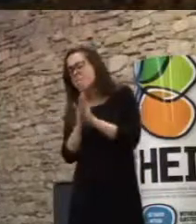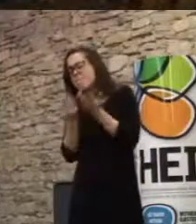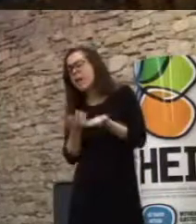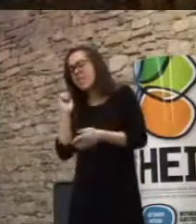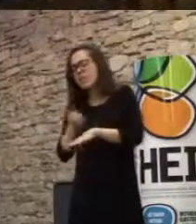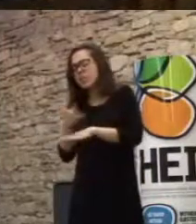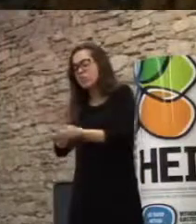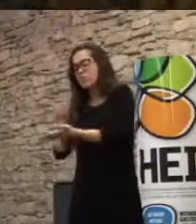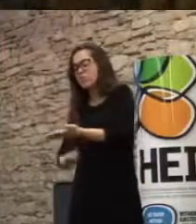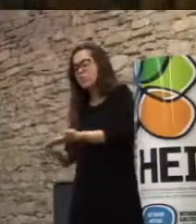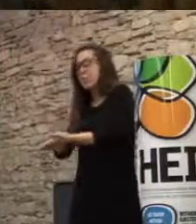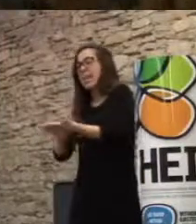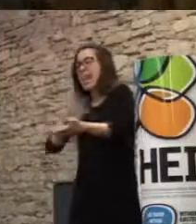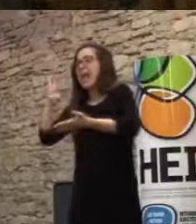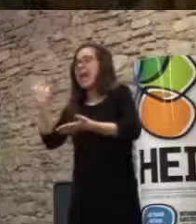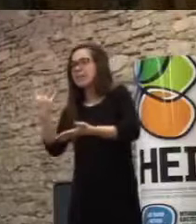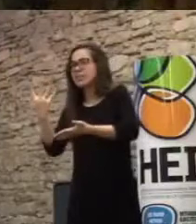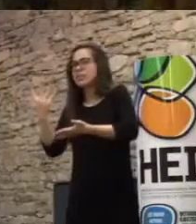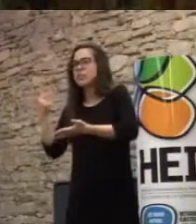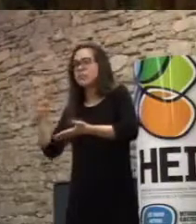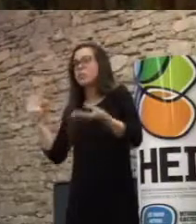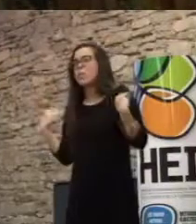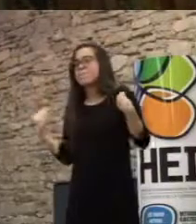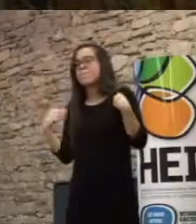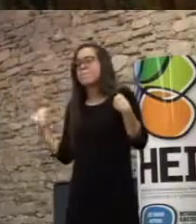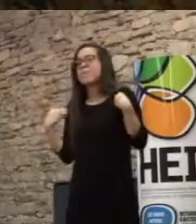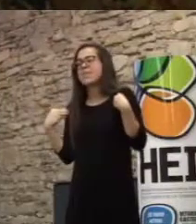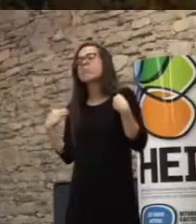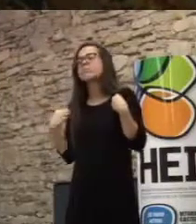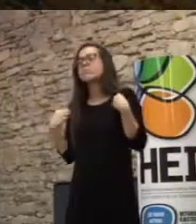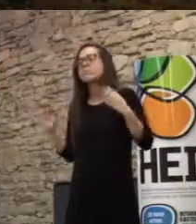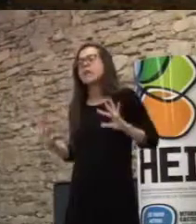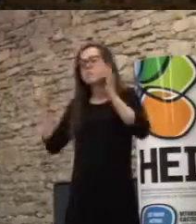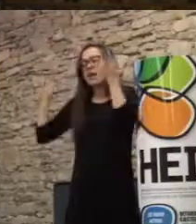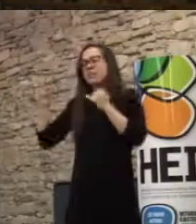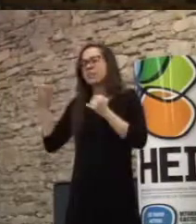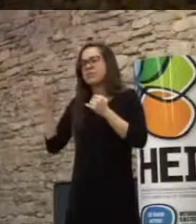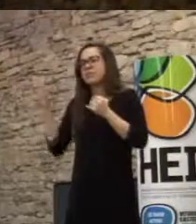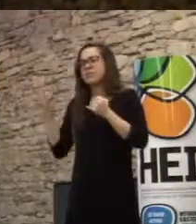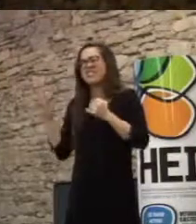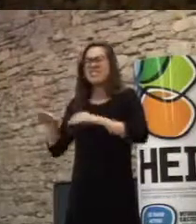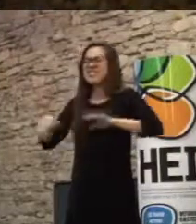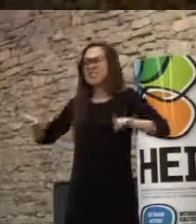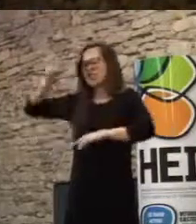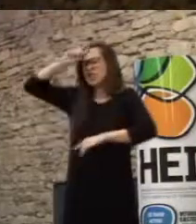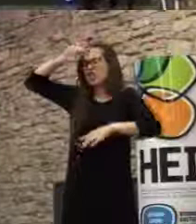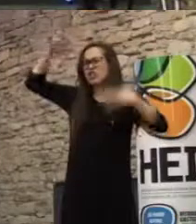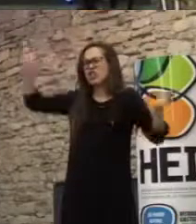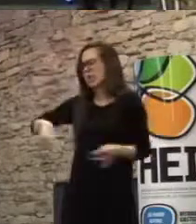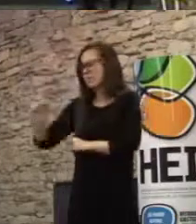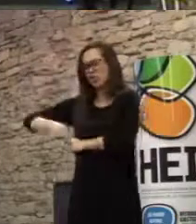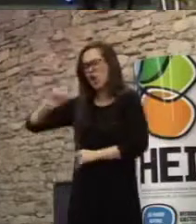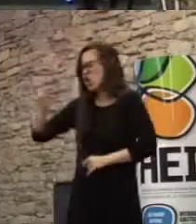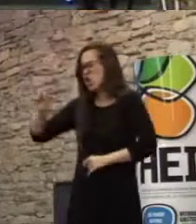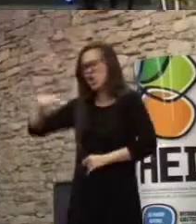escribe lo escribe los y se van el 5º el quinto preserva las la vida y le dice el escriba preservar las que es conmigo con y me dice yo que sé no matarás